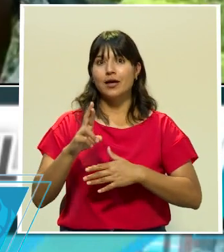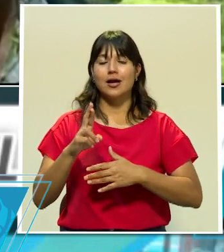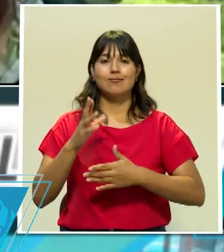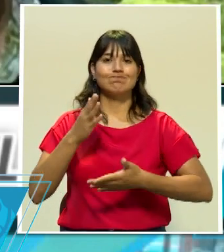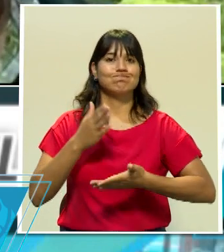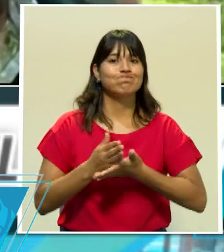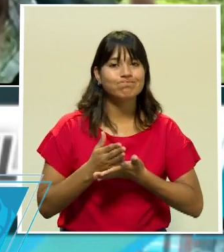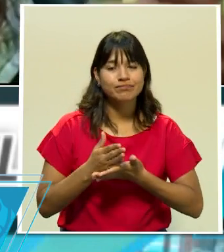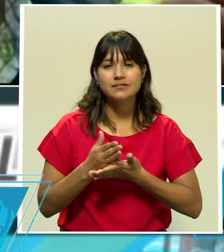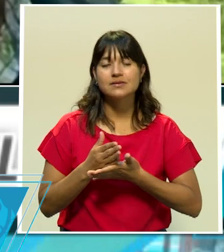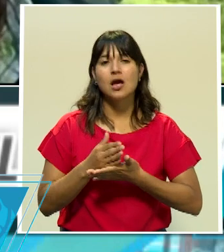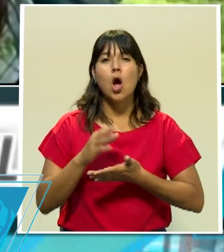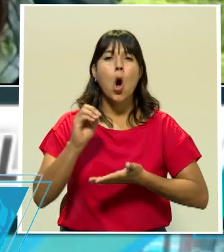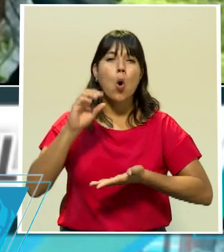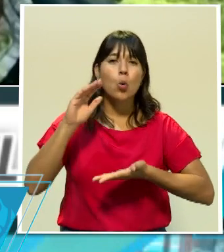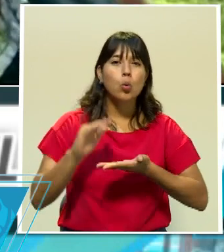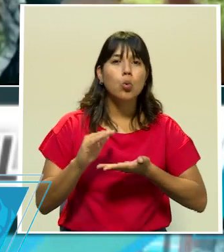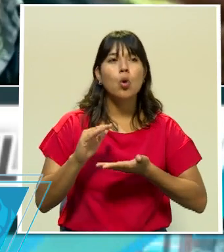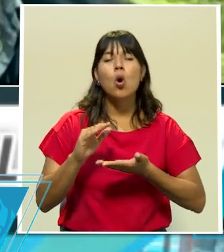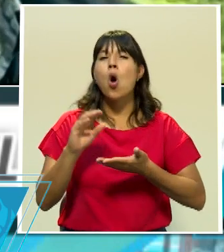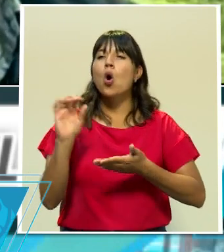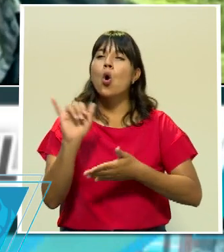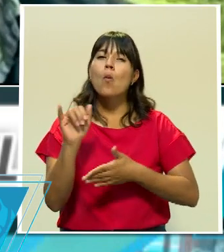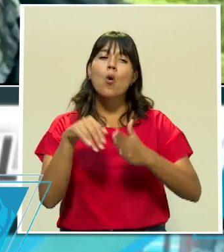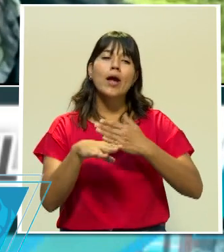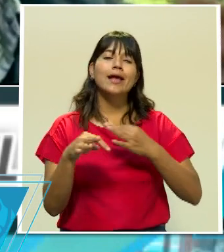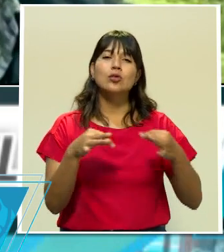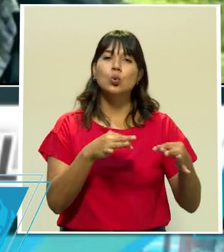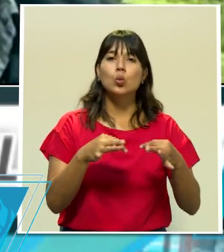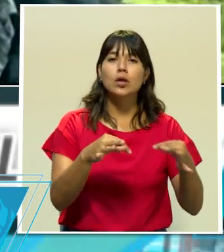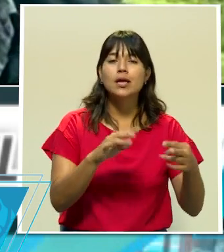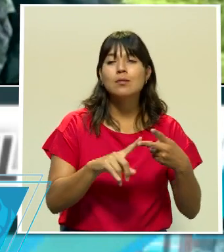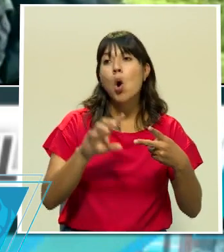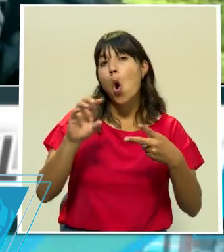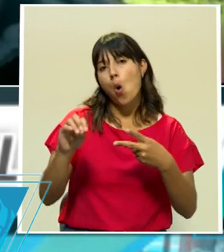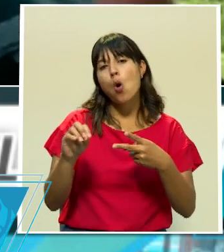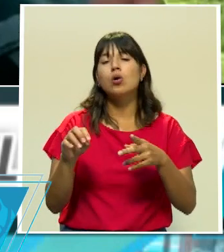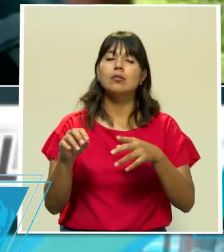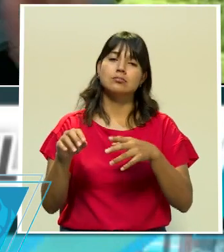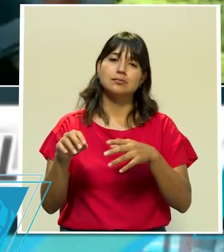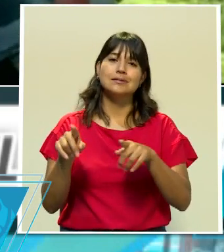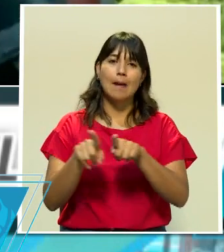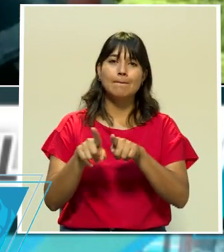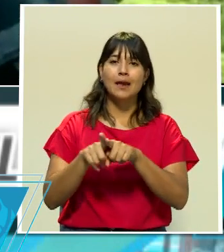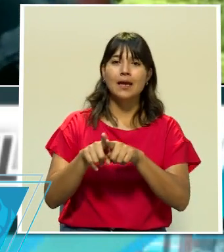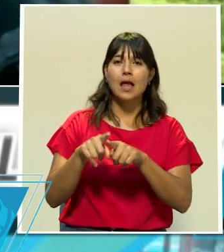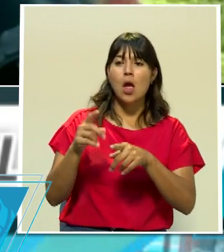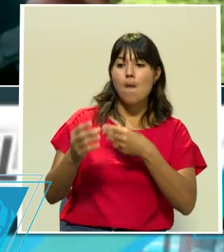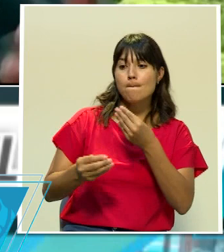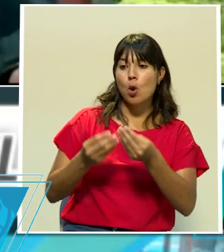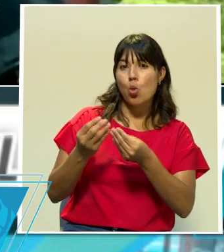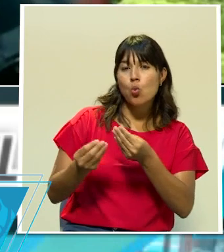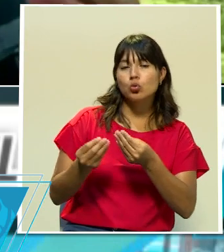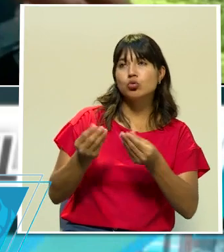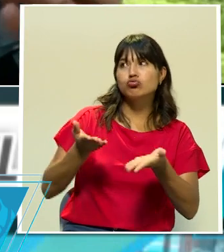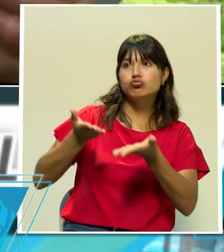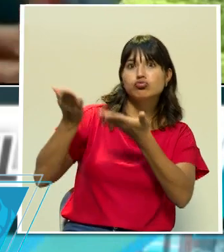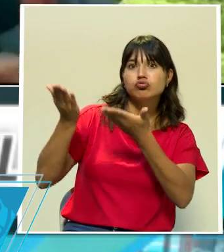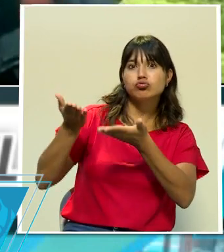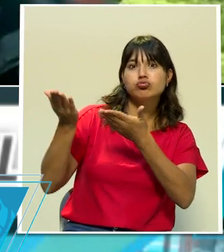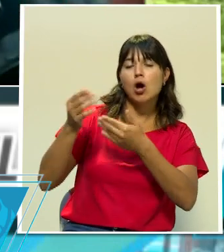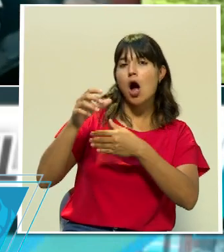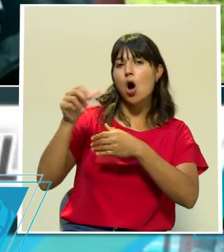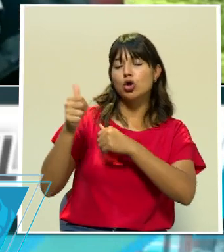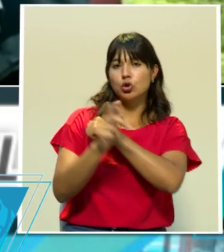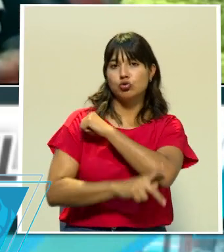más dinámicos, como en el caso del turismo o en las actividades de exportación. Esto a su vez genera que se contraiga